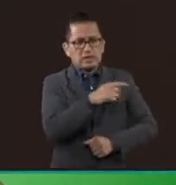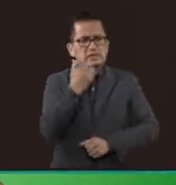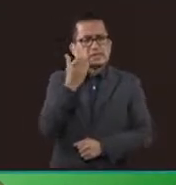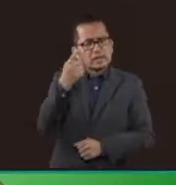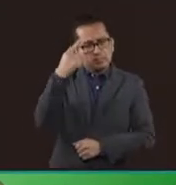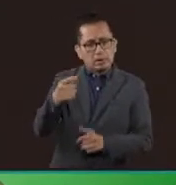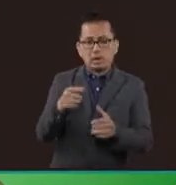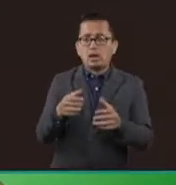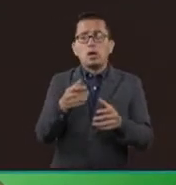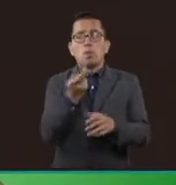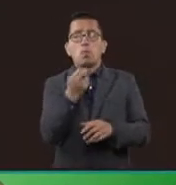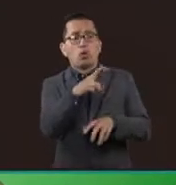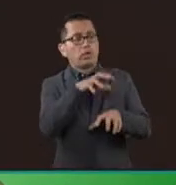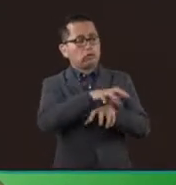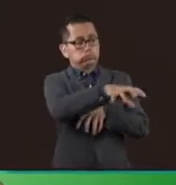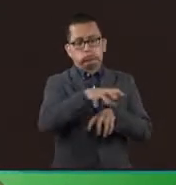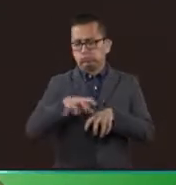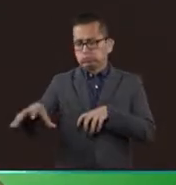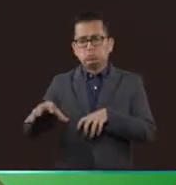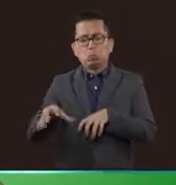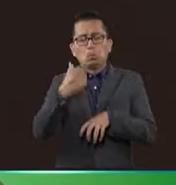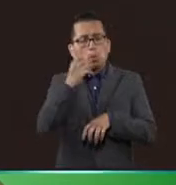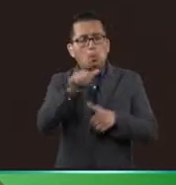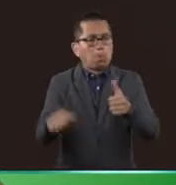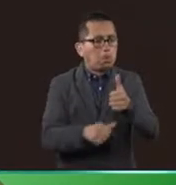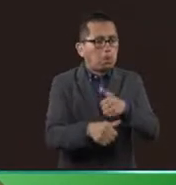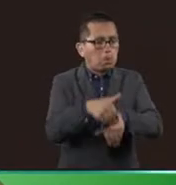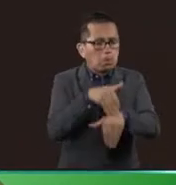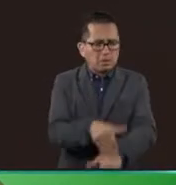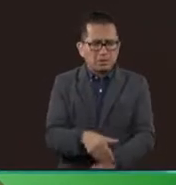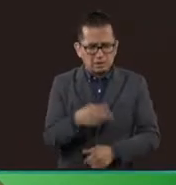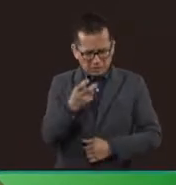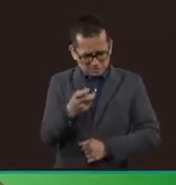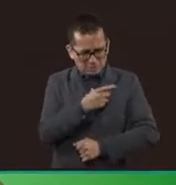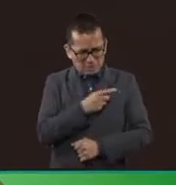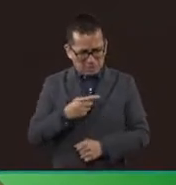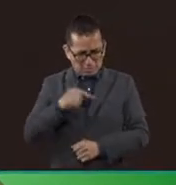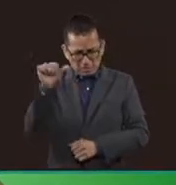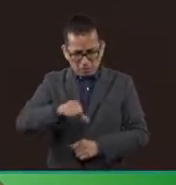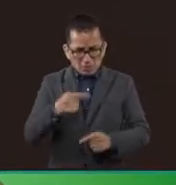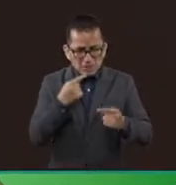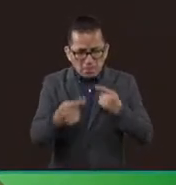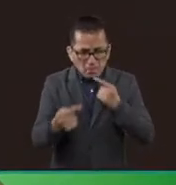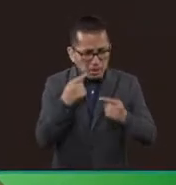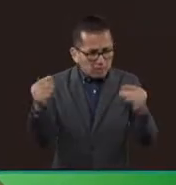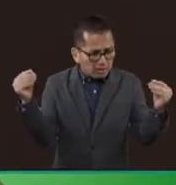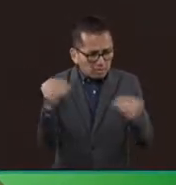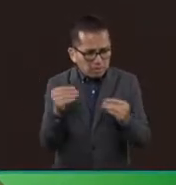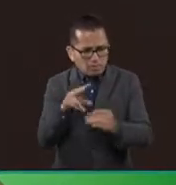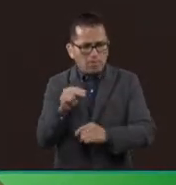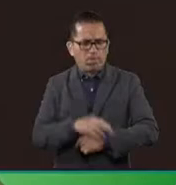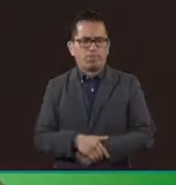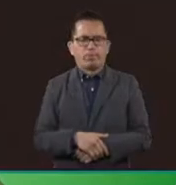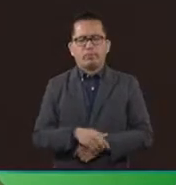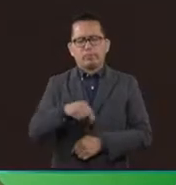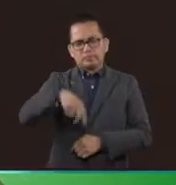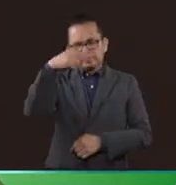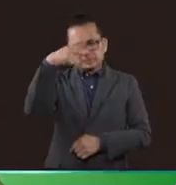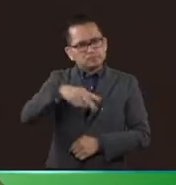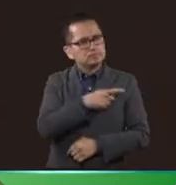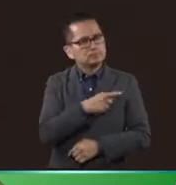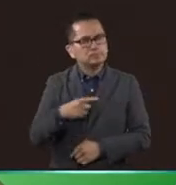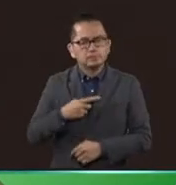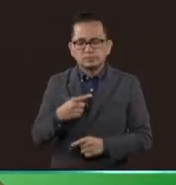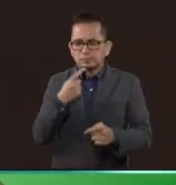la separación de poderes el debate y la discusión que se merece este Es sobre